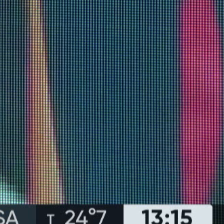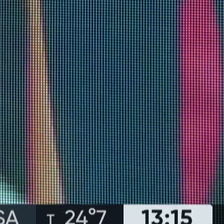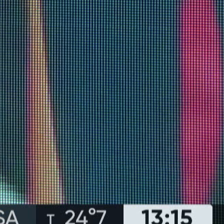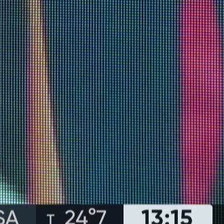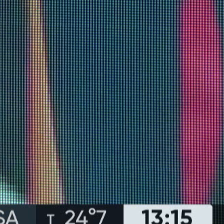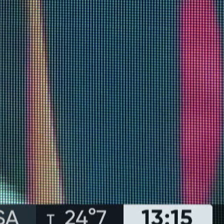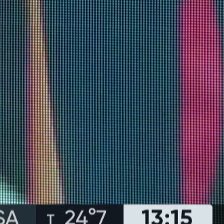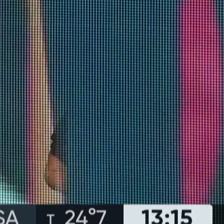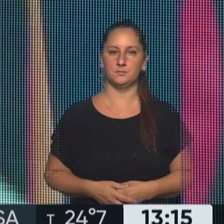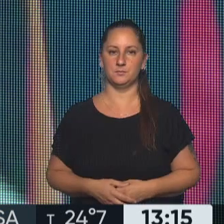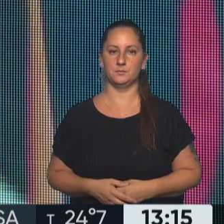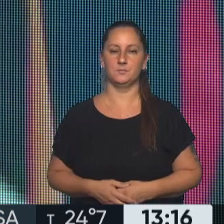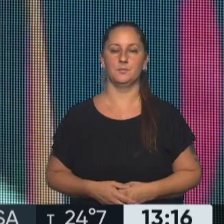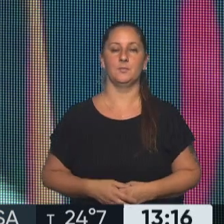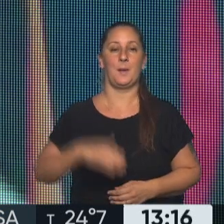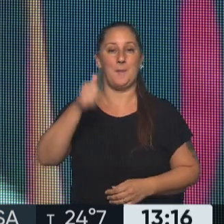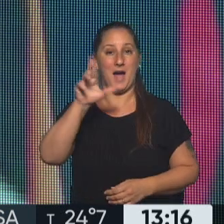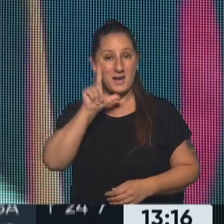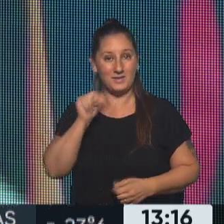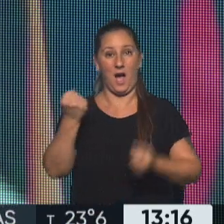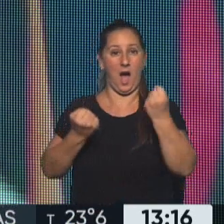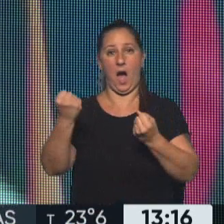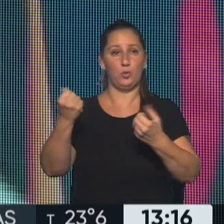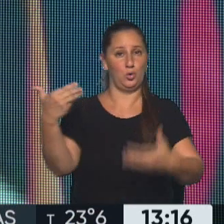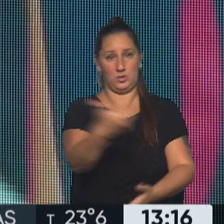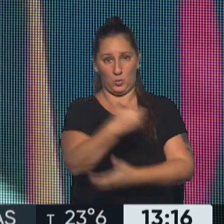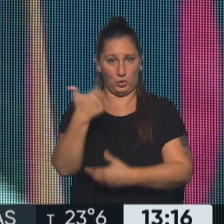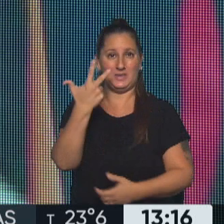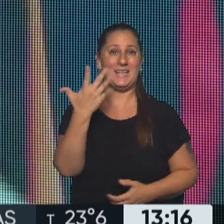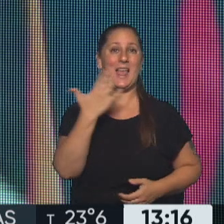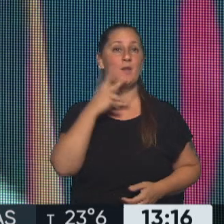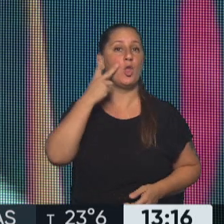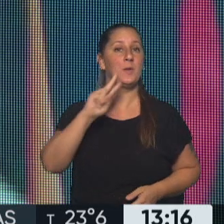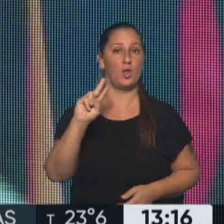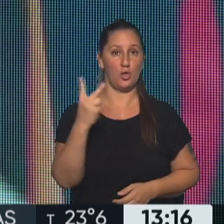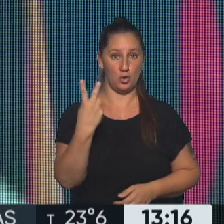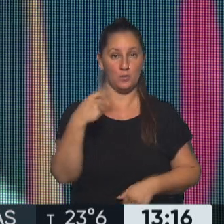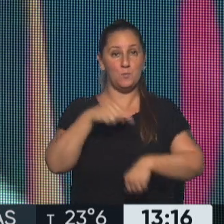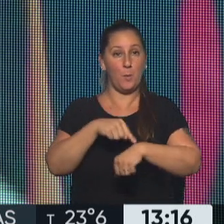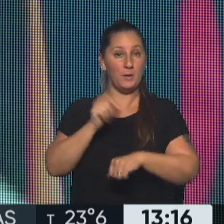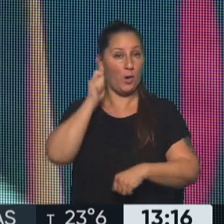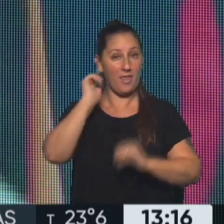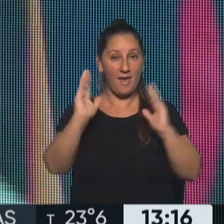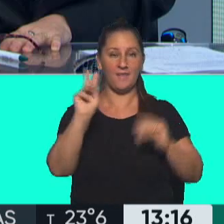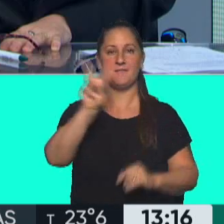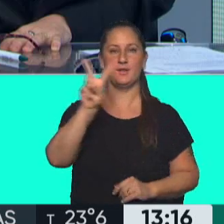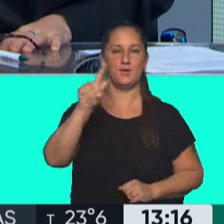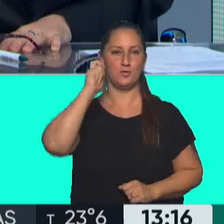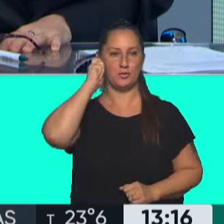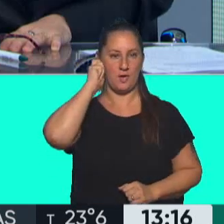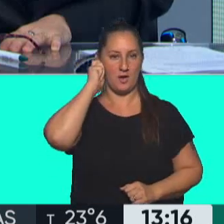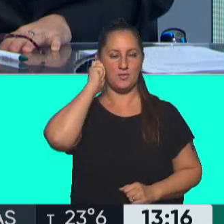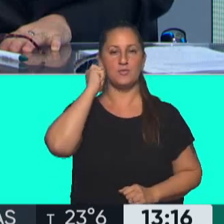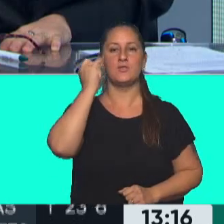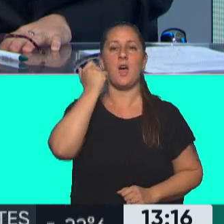agente que se dedicaba a la trata de personas el 3 de abril del 2002 tenía en ese momento 22 años había